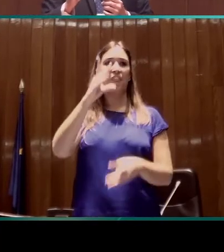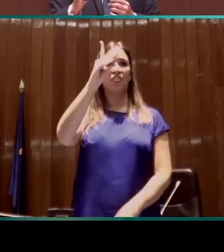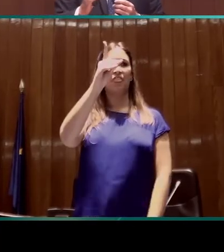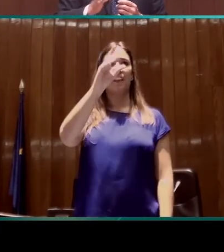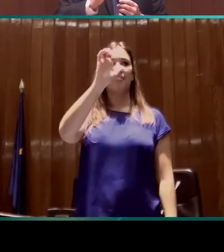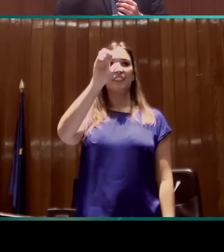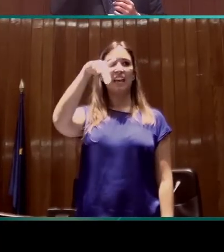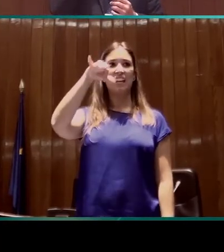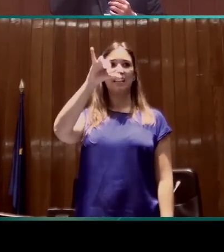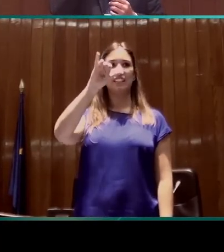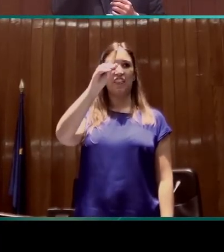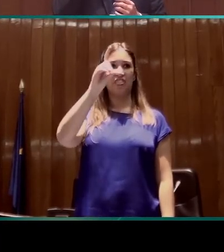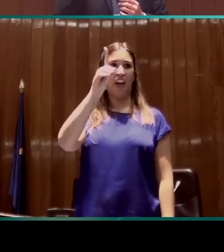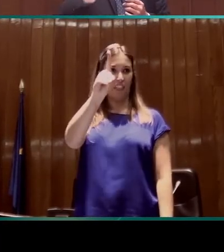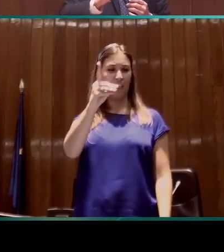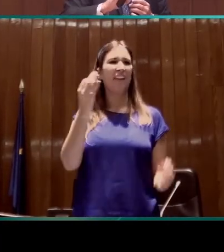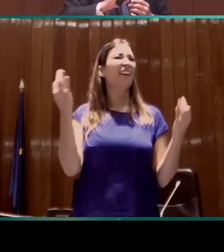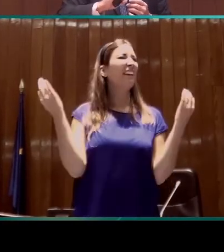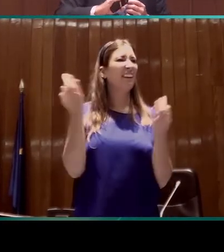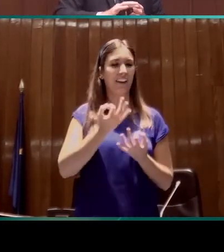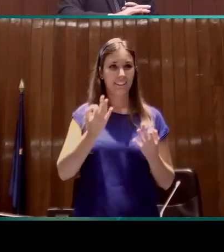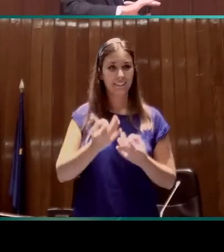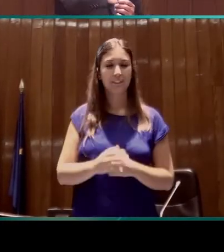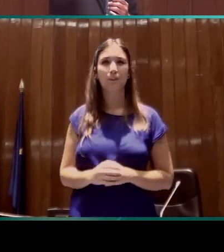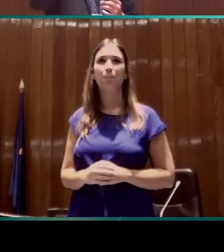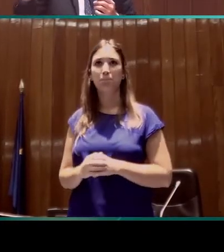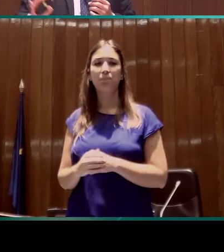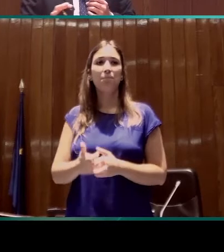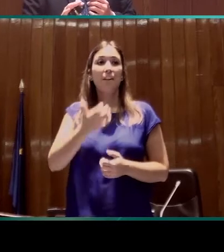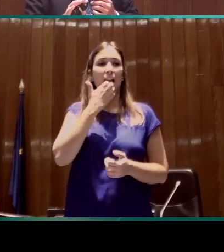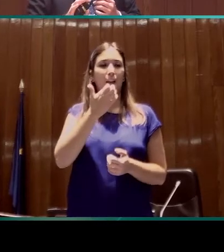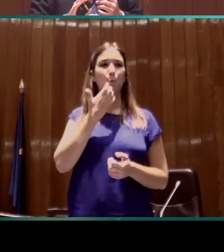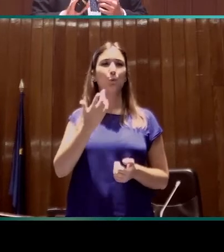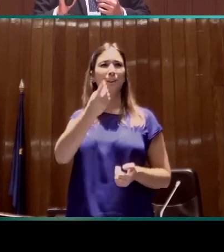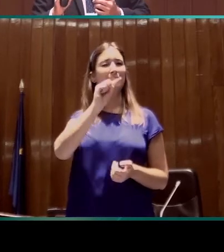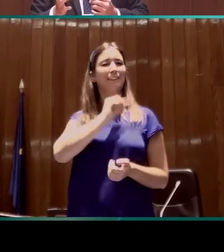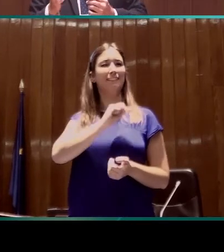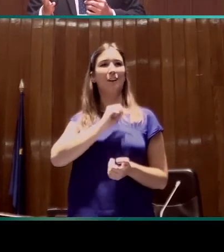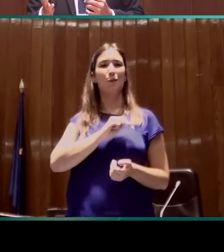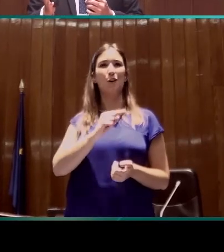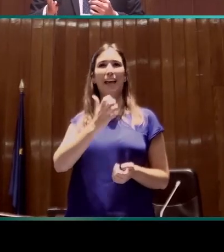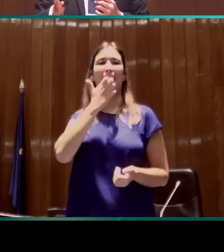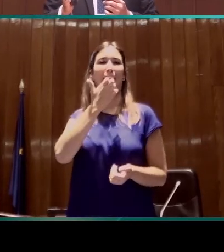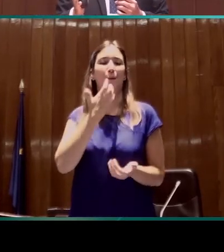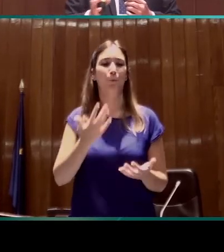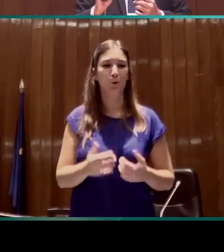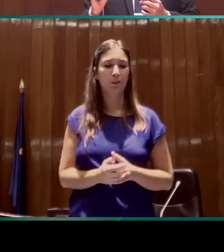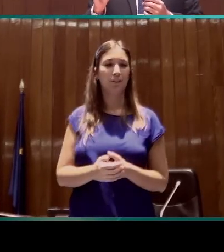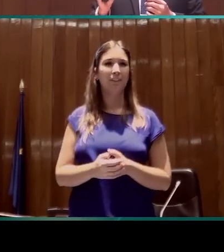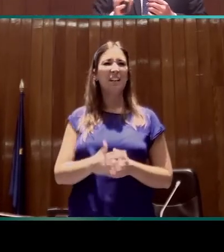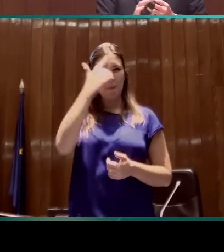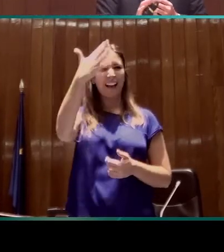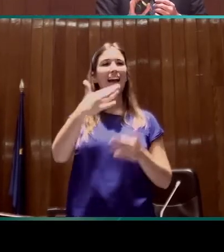tiene que ver con los vecinos, Es decir, cuando hay muchos vecinos, bueno, si no son